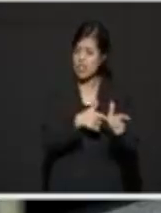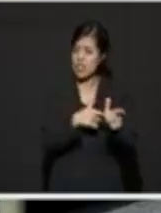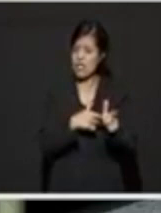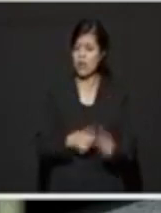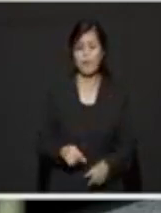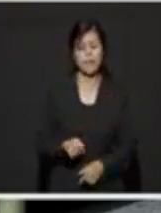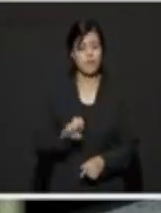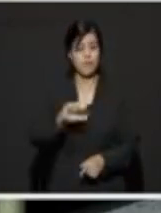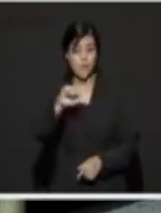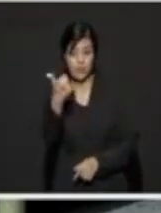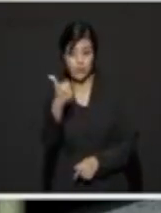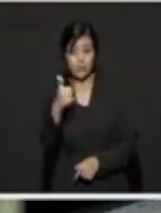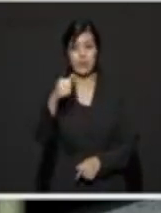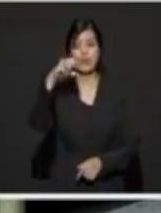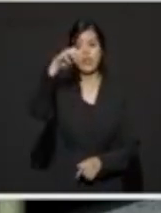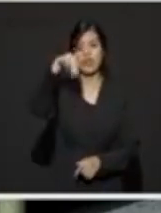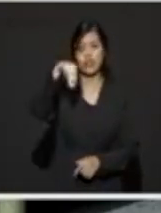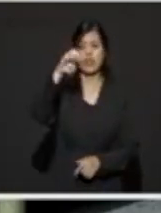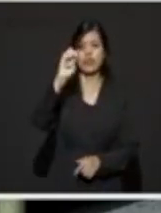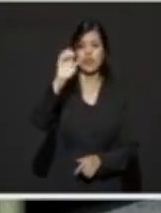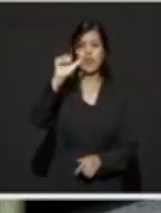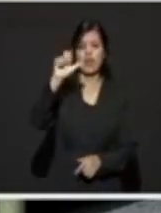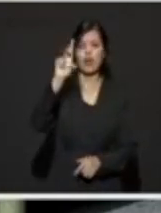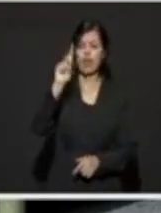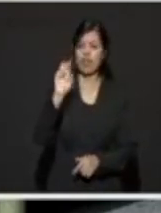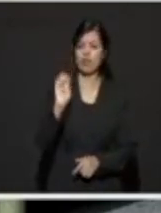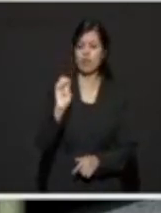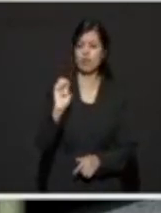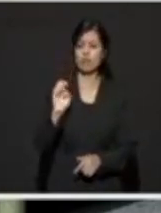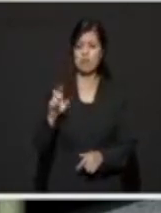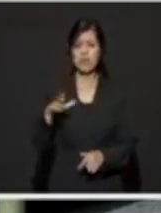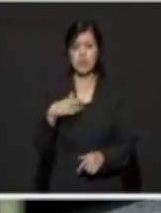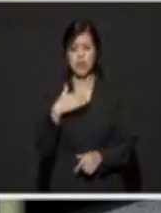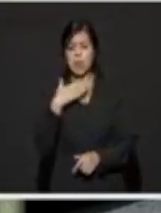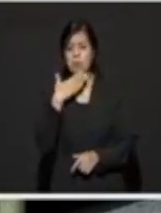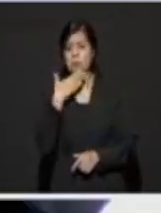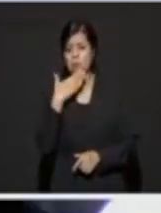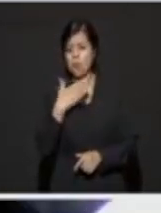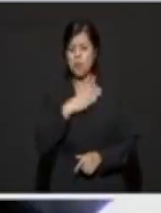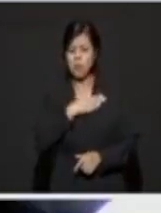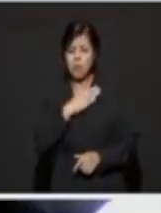Mid, pues podría ser un buen secretario de Hacienda, pero no lo invitaría.